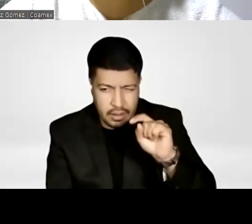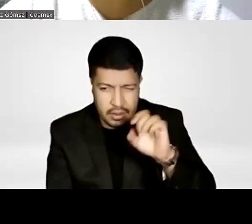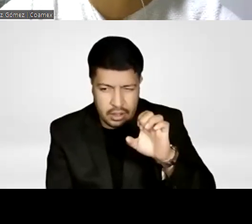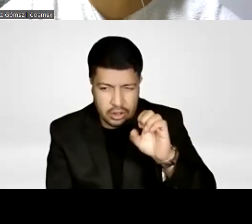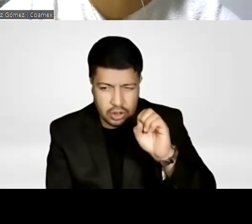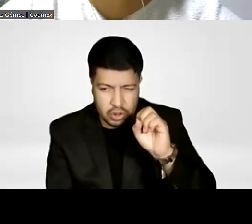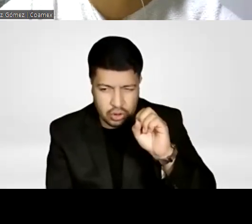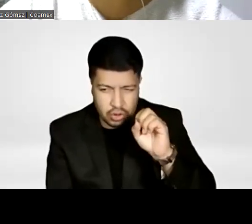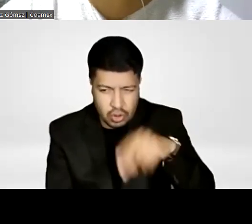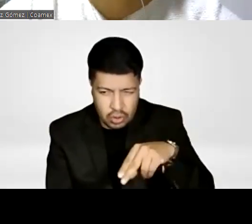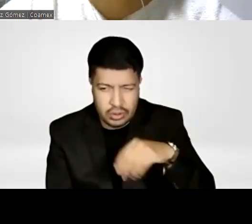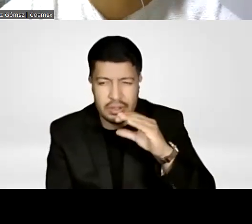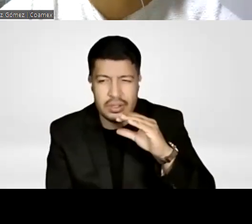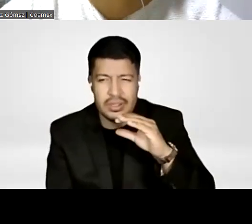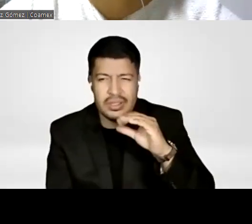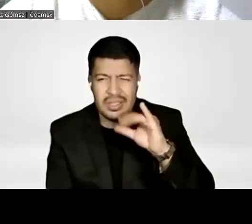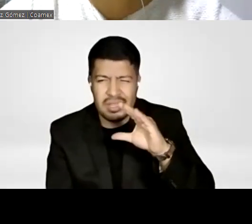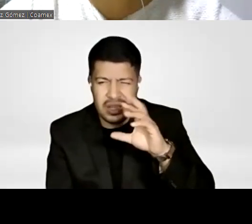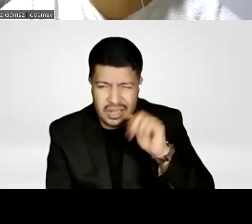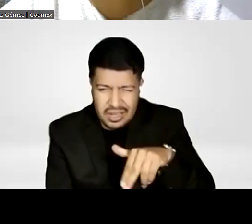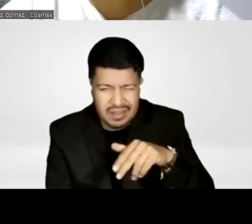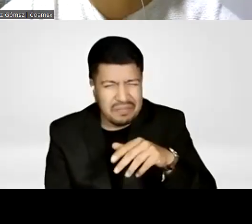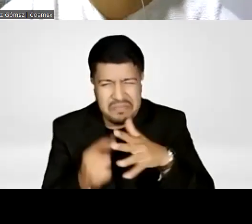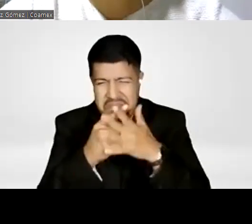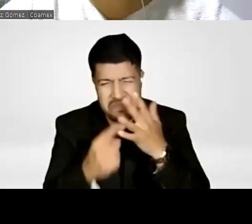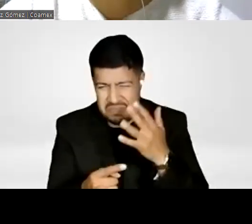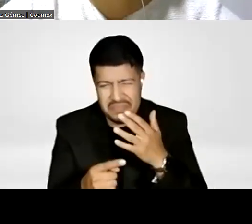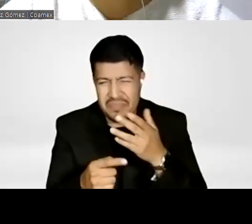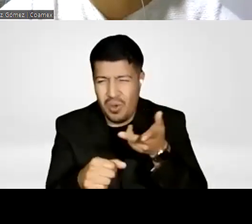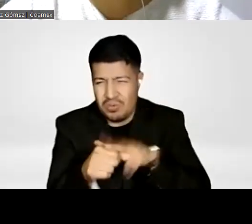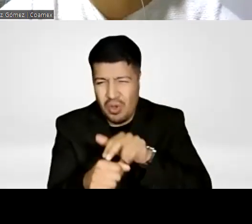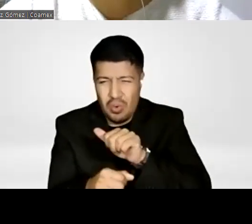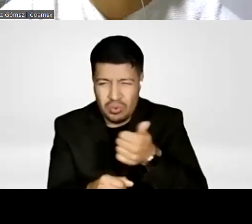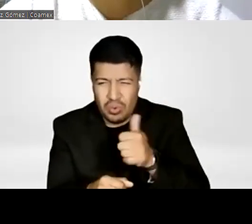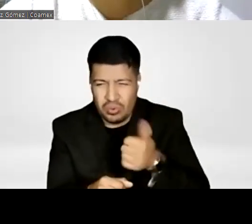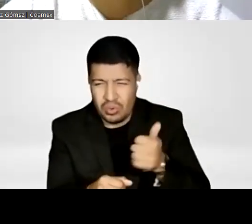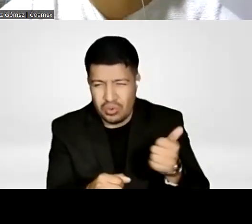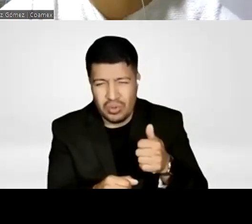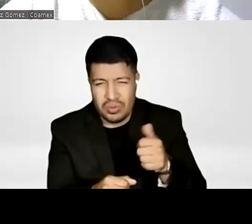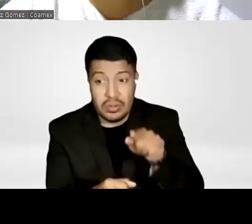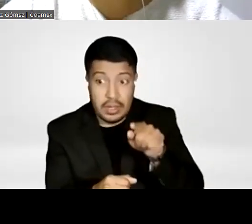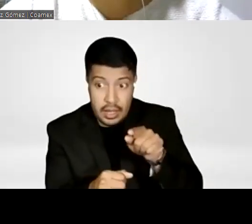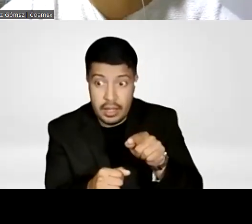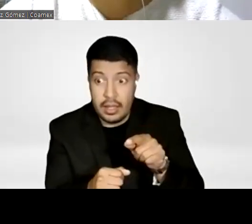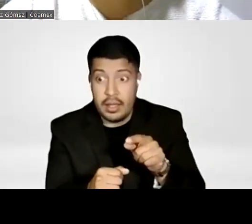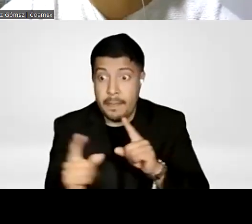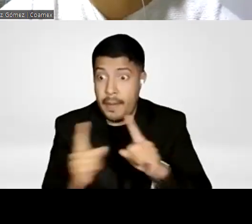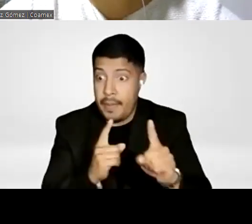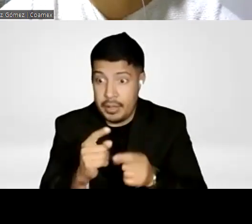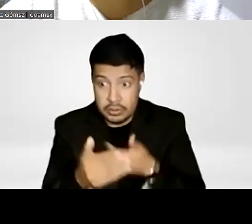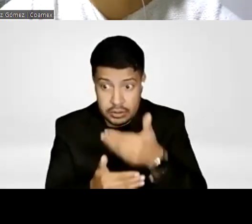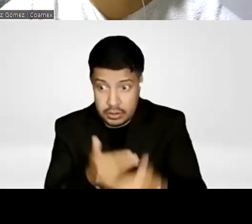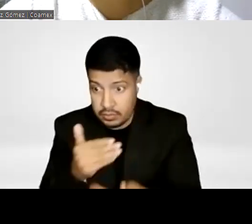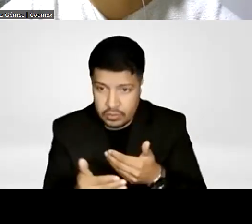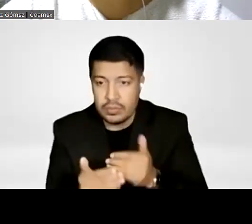otros hospitales para que desde sus servicios ya puedan recibir un